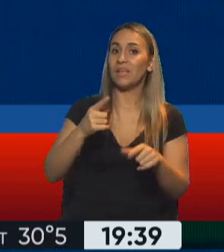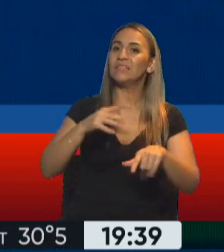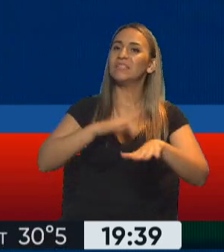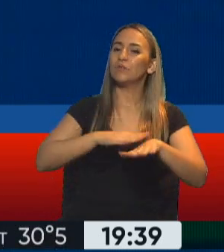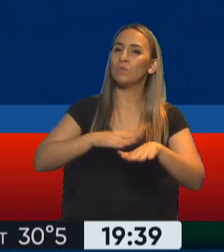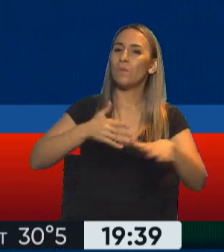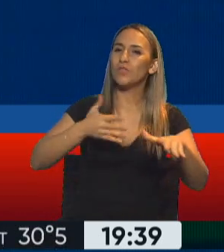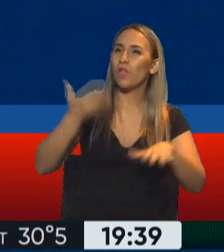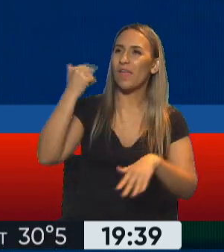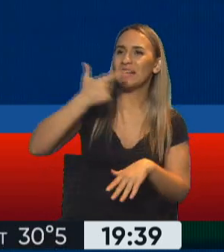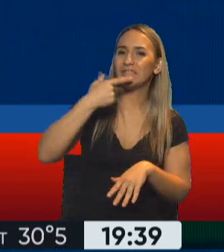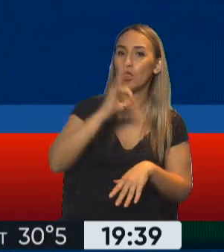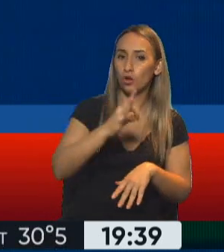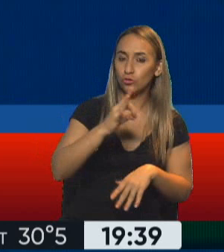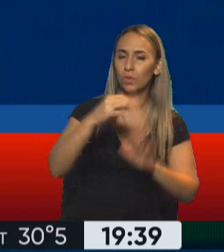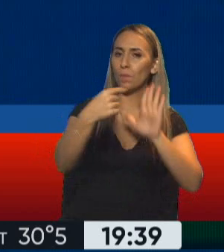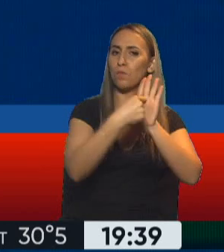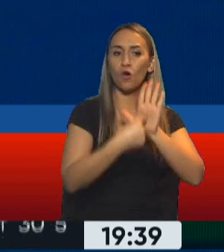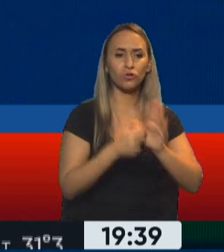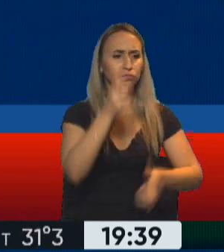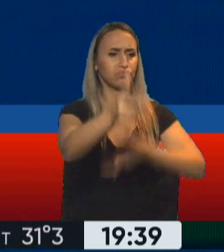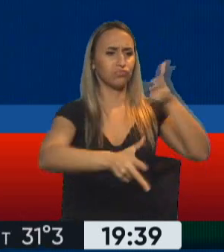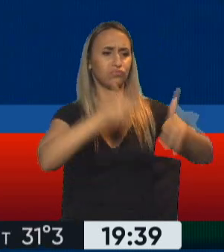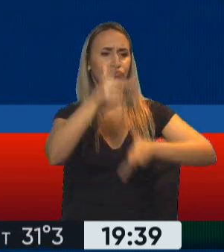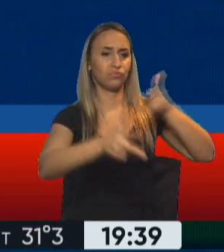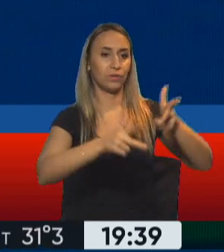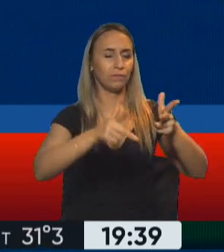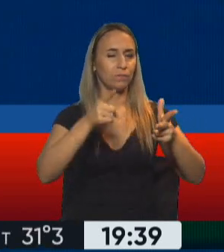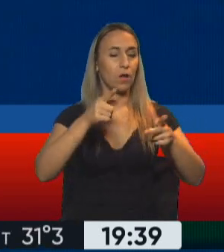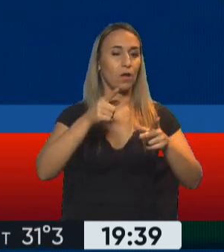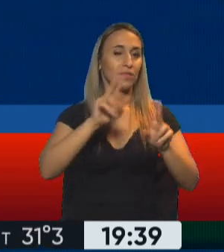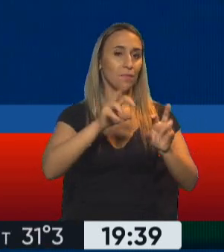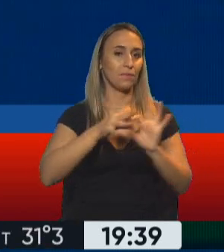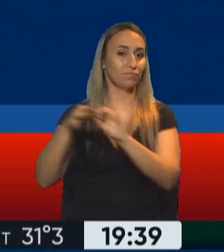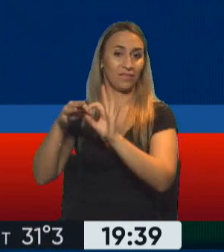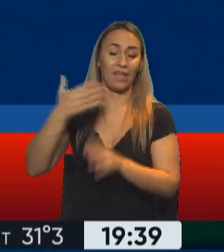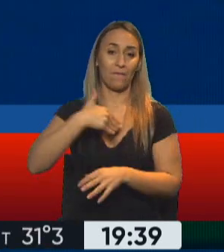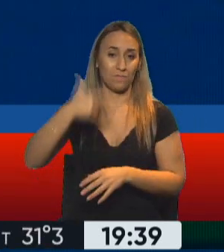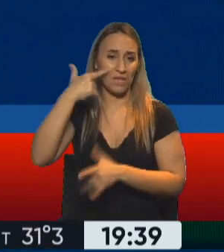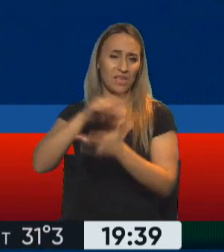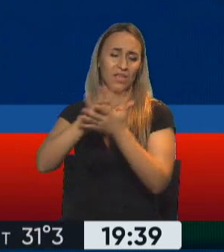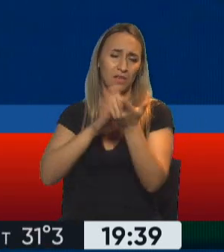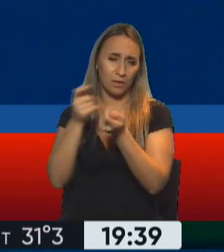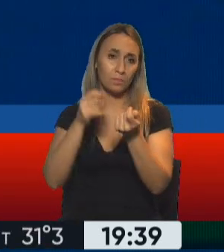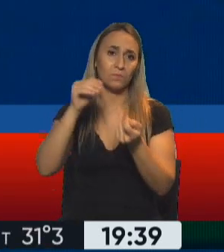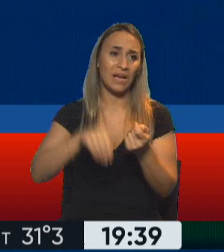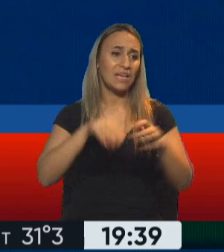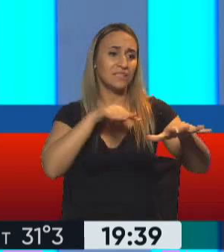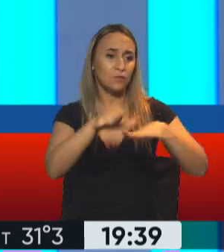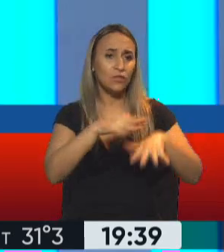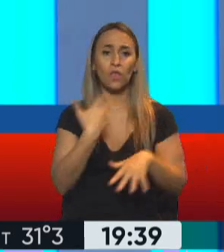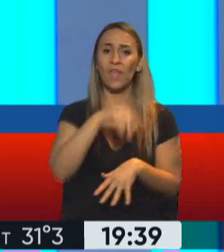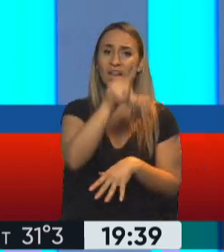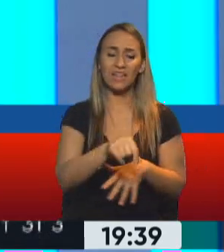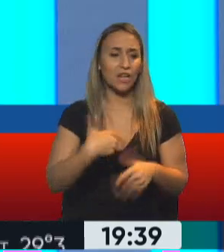que ver con la negociación con el Fondo Monetario Internacional y con las prioridades que se supone debe tener el país con los niveles de pobreza que tiene Argentina. Exactamente. Bueno, y